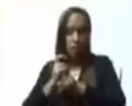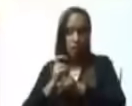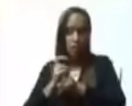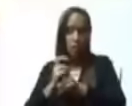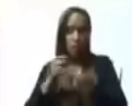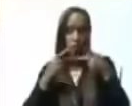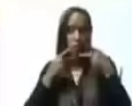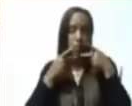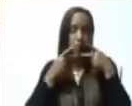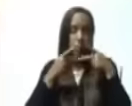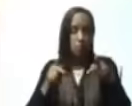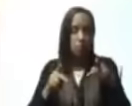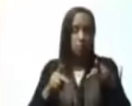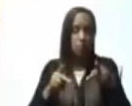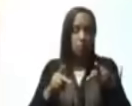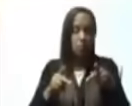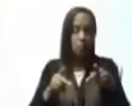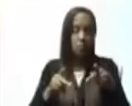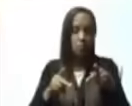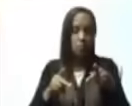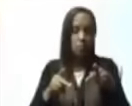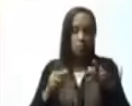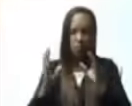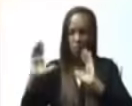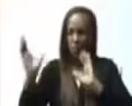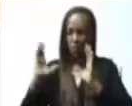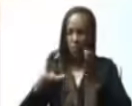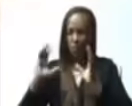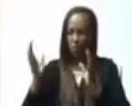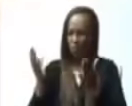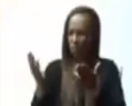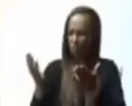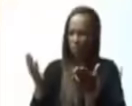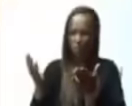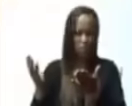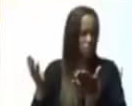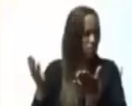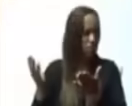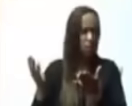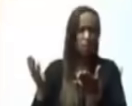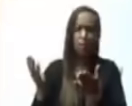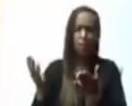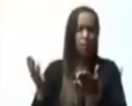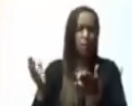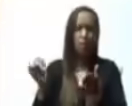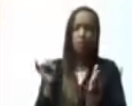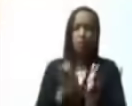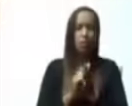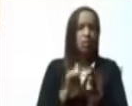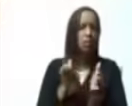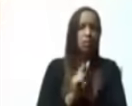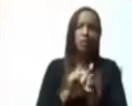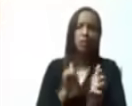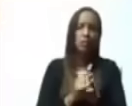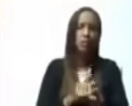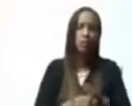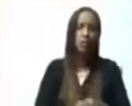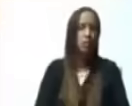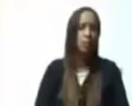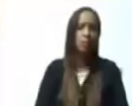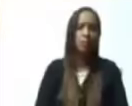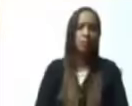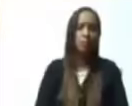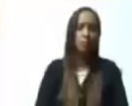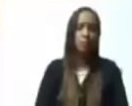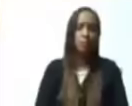yo siento que estamos transitando el camino que se transitó en